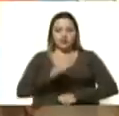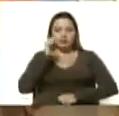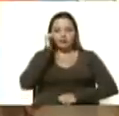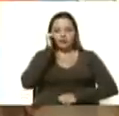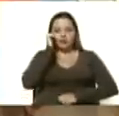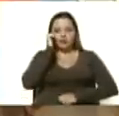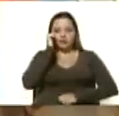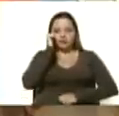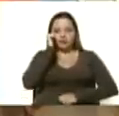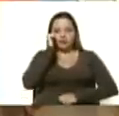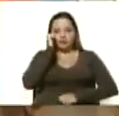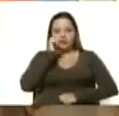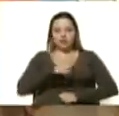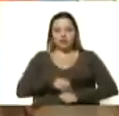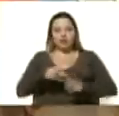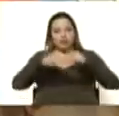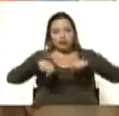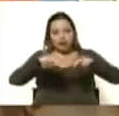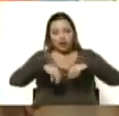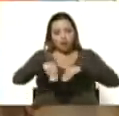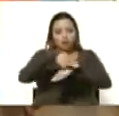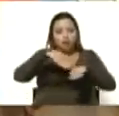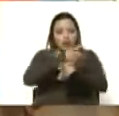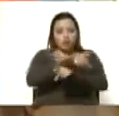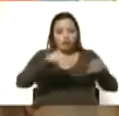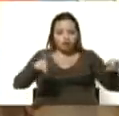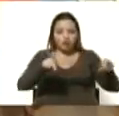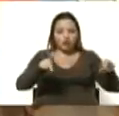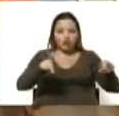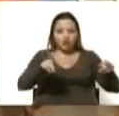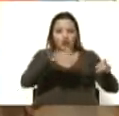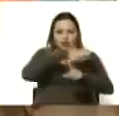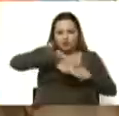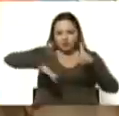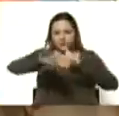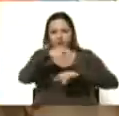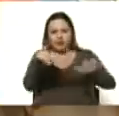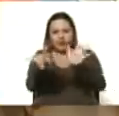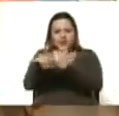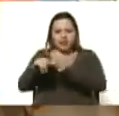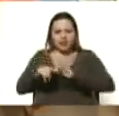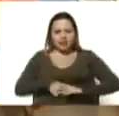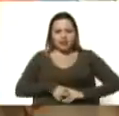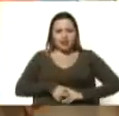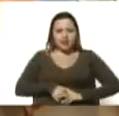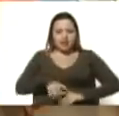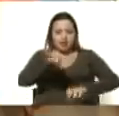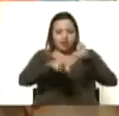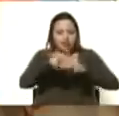investigados ya por este Ministerio Público y su entorno, inspecciones oculares,